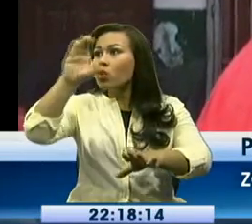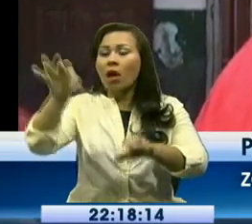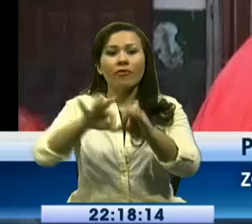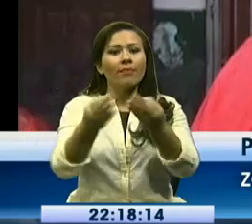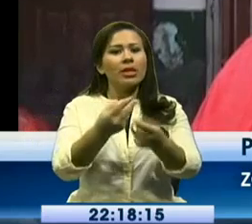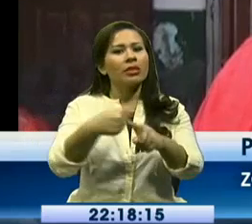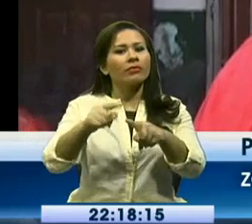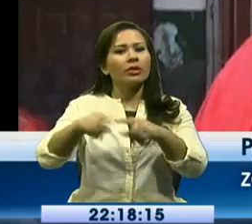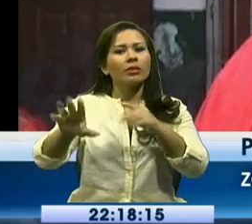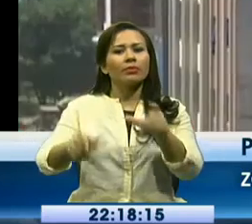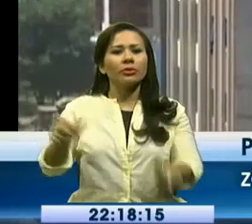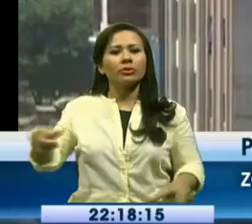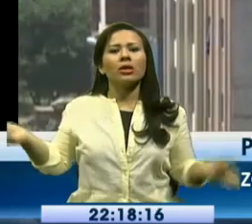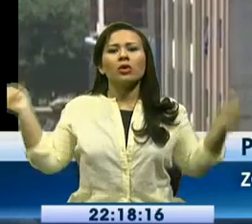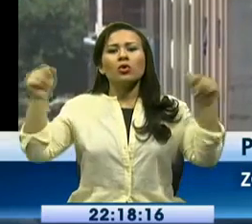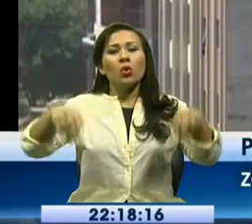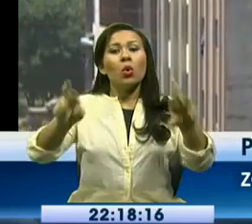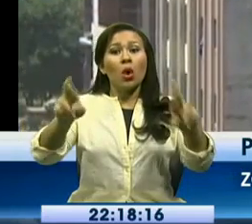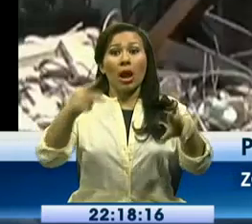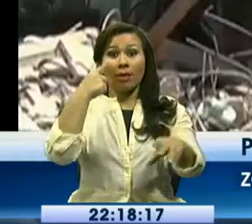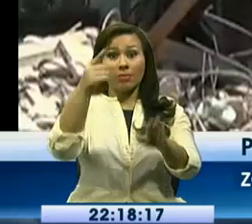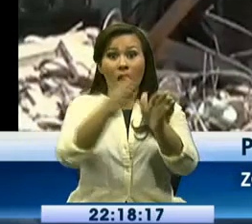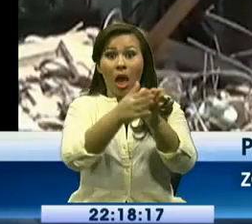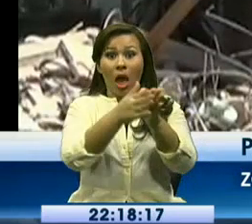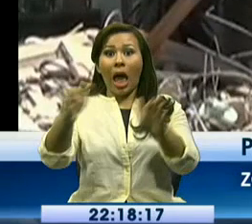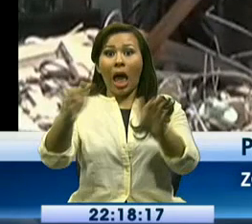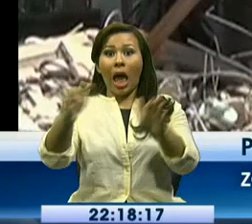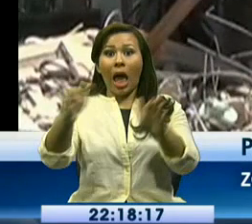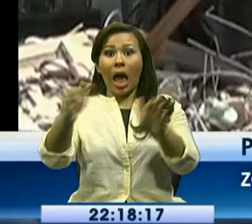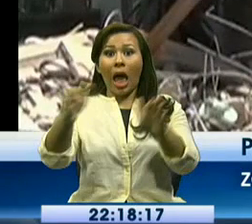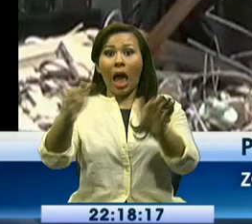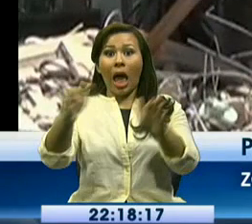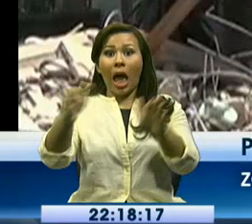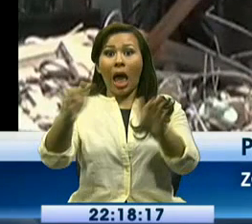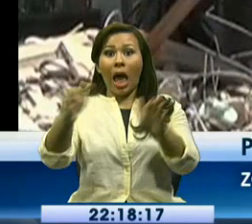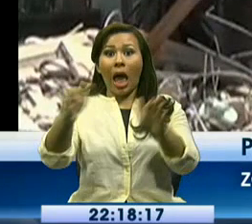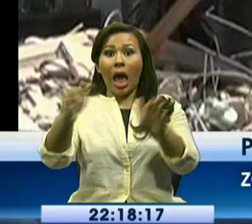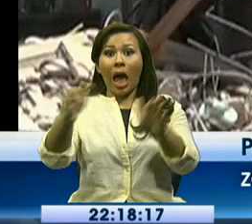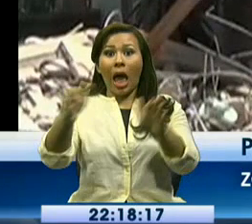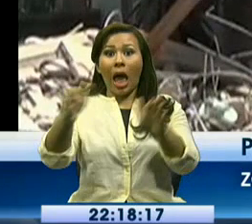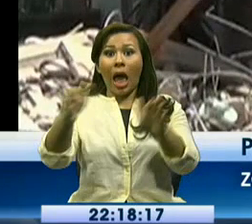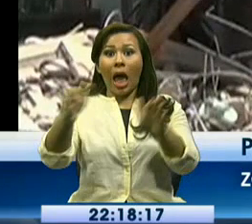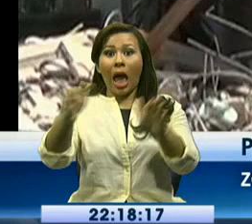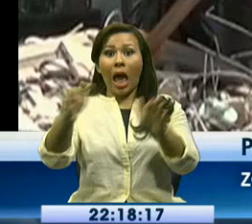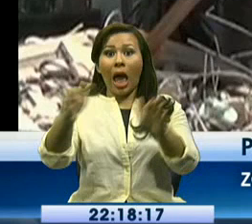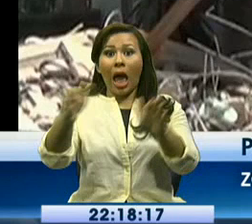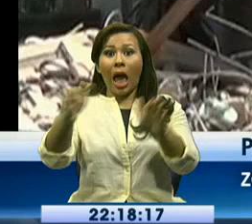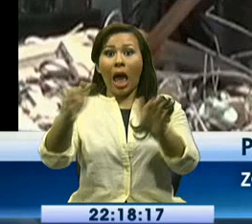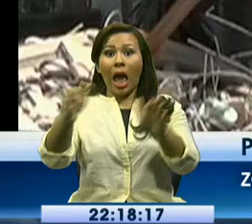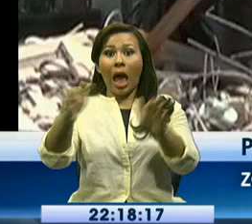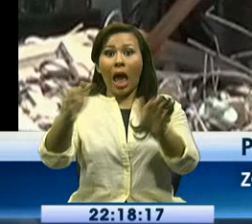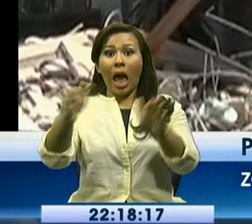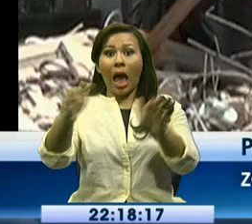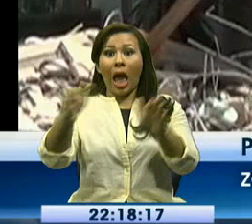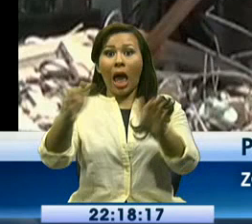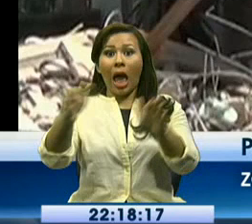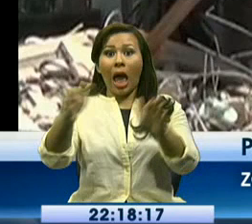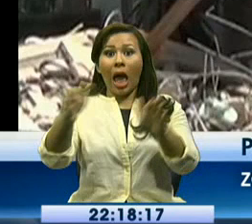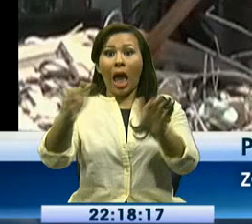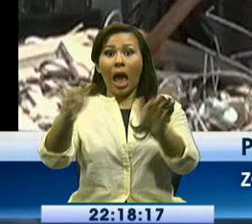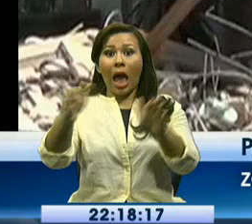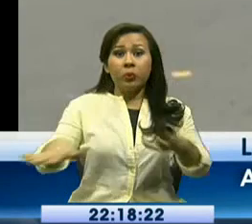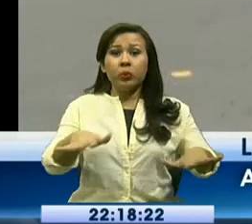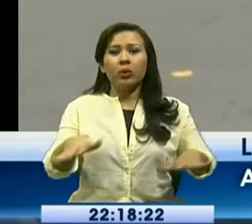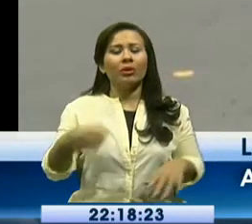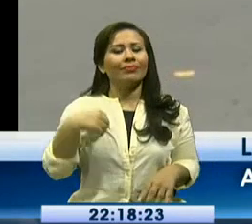que te vamos a recuperar alguna vida. Comunidades cercanas como Jaramijó, la falta de víveres y servicios básicos agudiza las secuelas que quedaron tras el sismo.